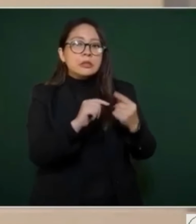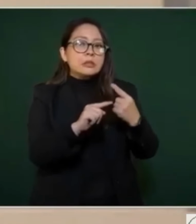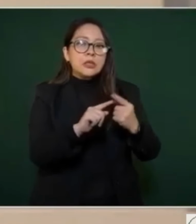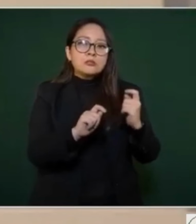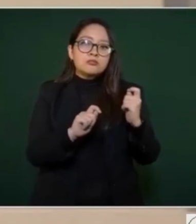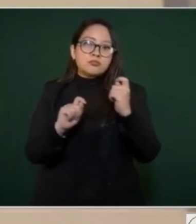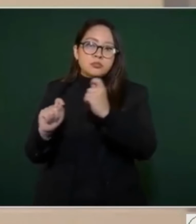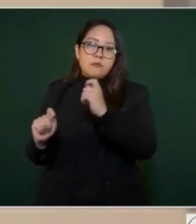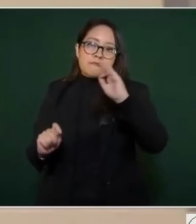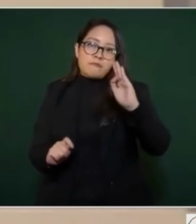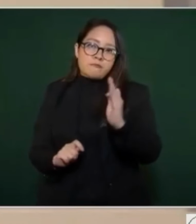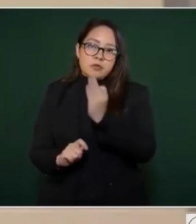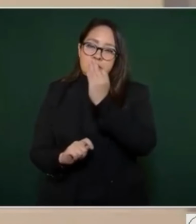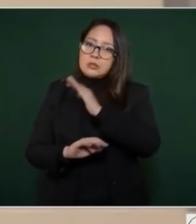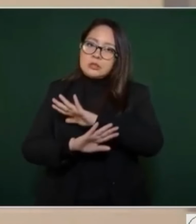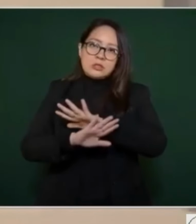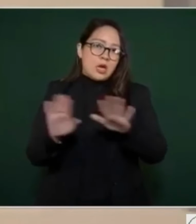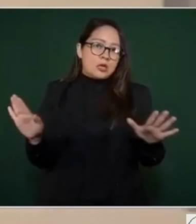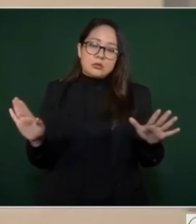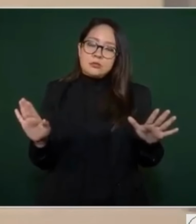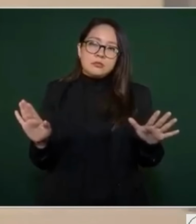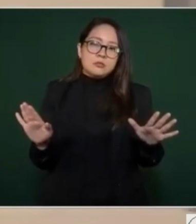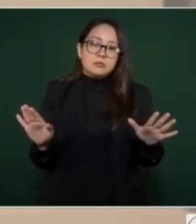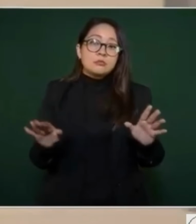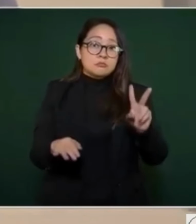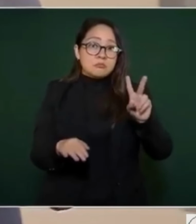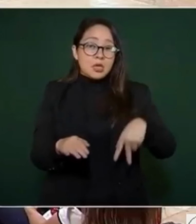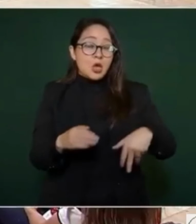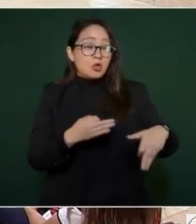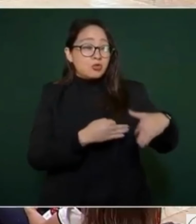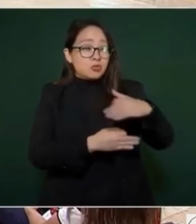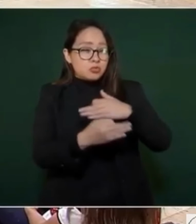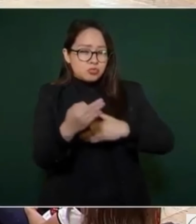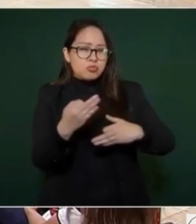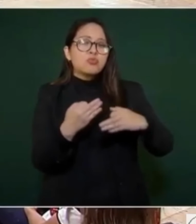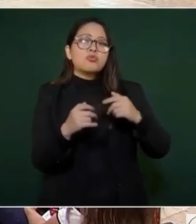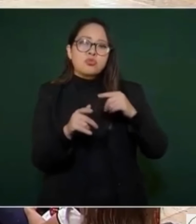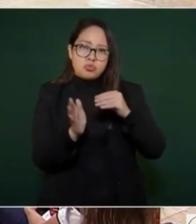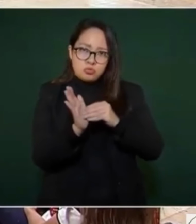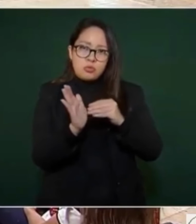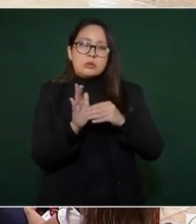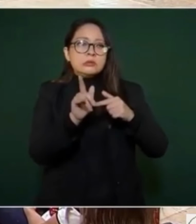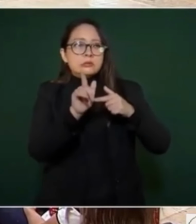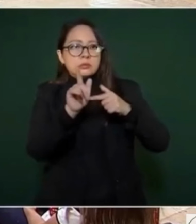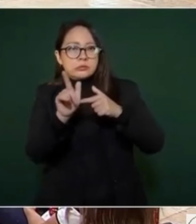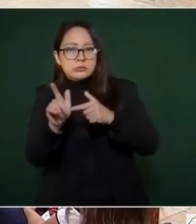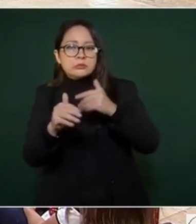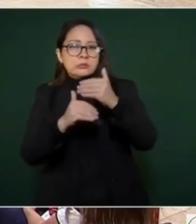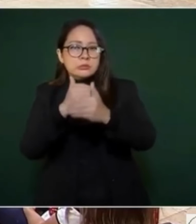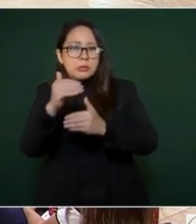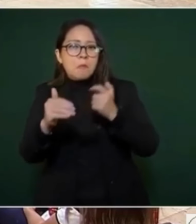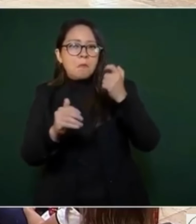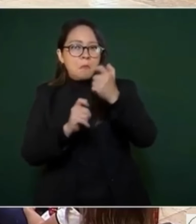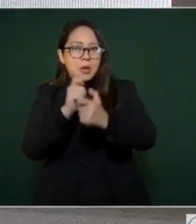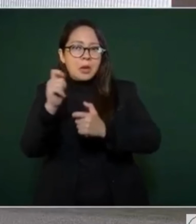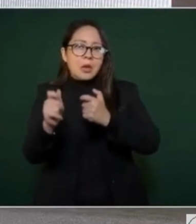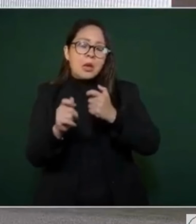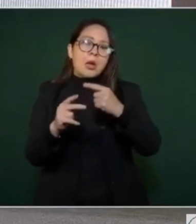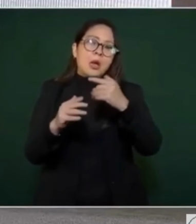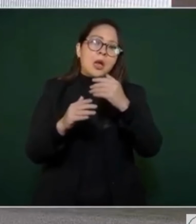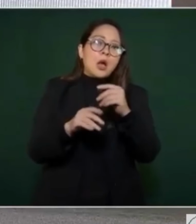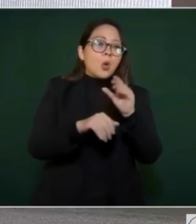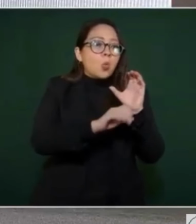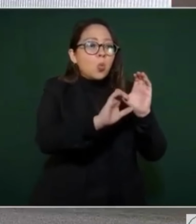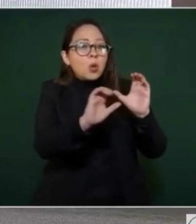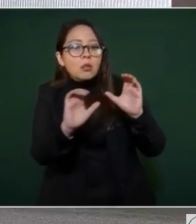federación. O sea, se pagaba por todo, se sigue pagando, menos por la custodia, menos por la